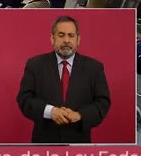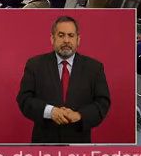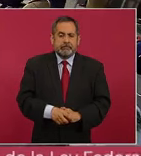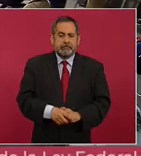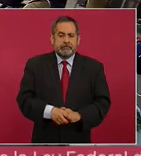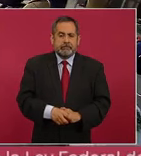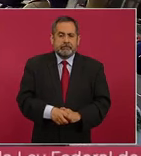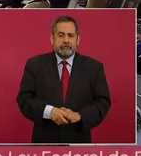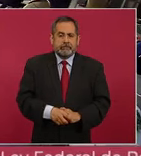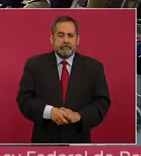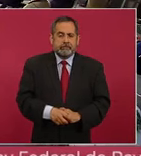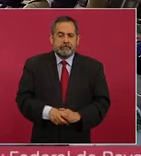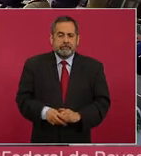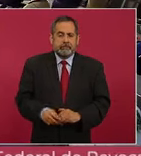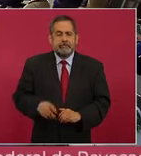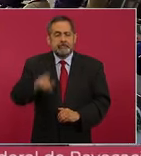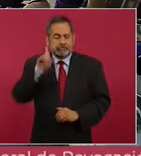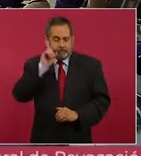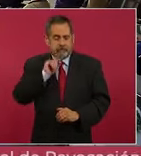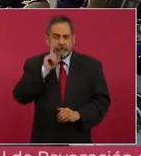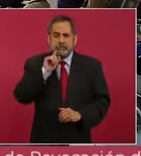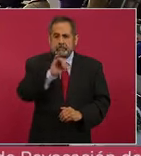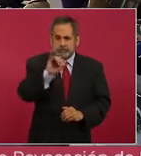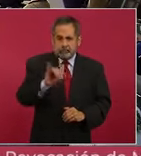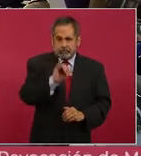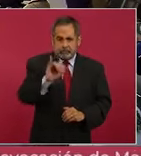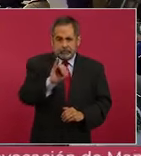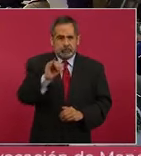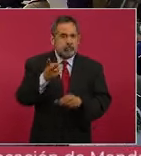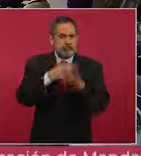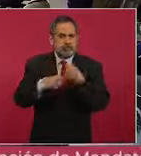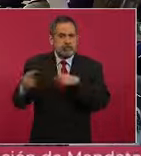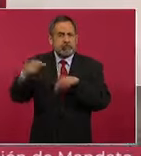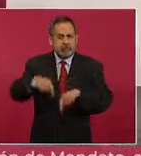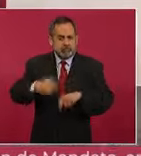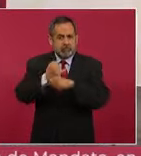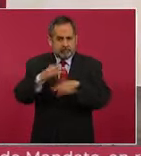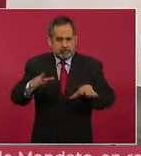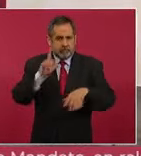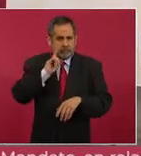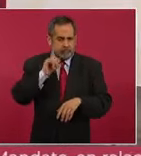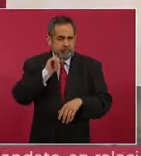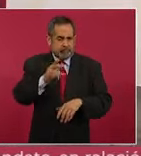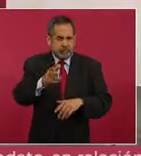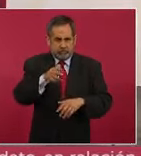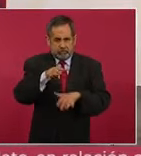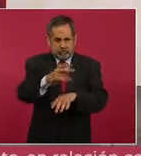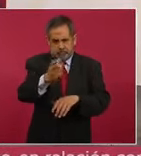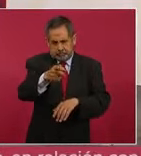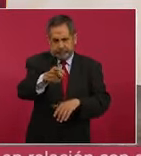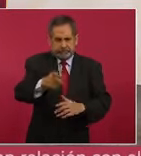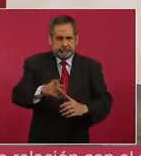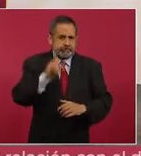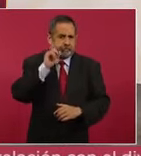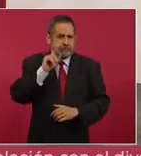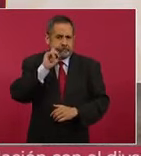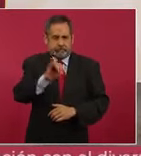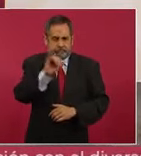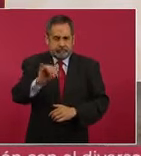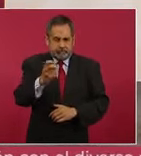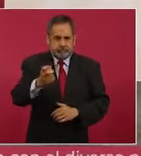Liga, los gobiernos de Estado. Mañana jueves tenemos información sobre eso. Mañana